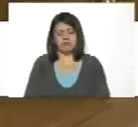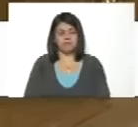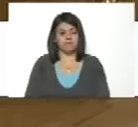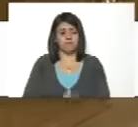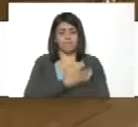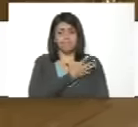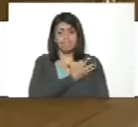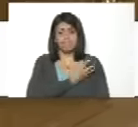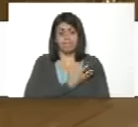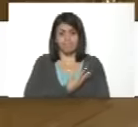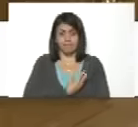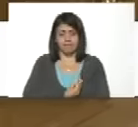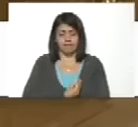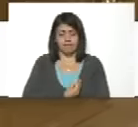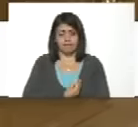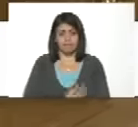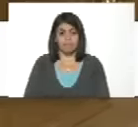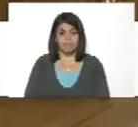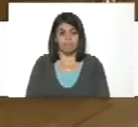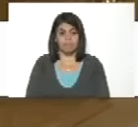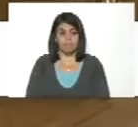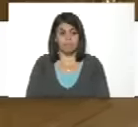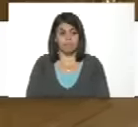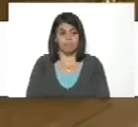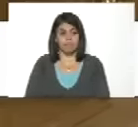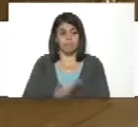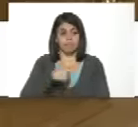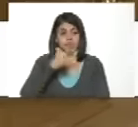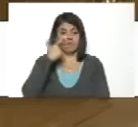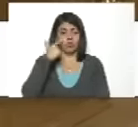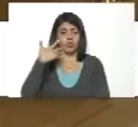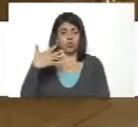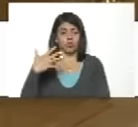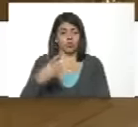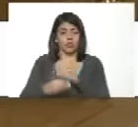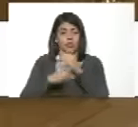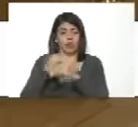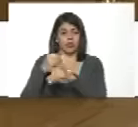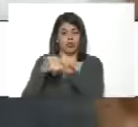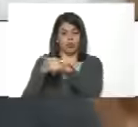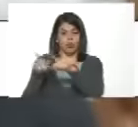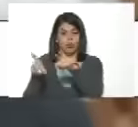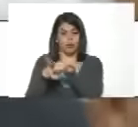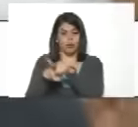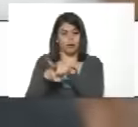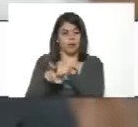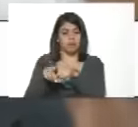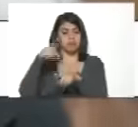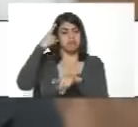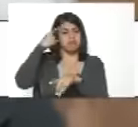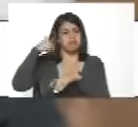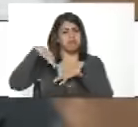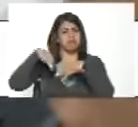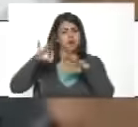Muy triste que nos acostumbremos a ese tipo de hechos y que creamos que es normal